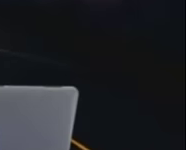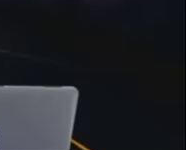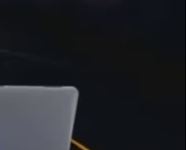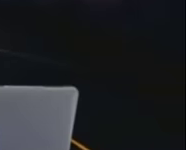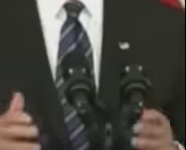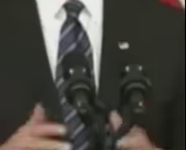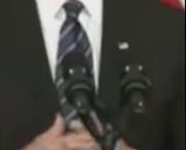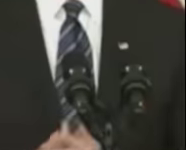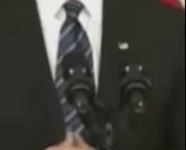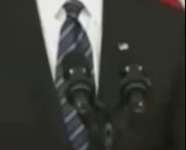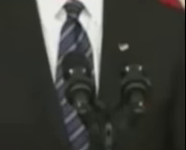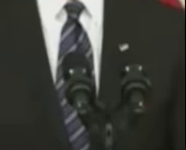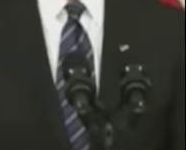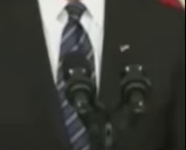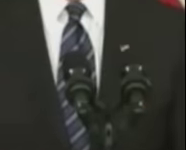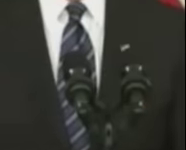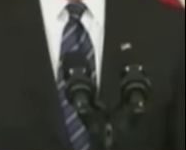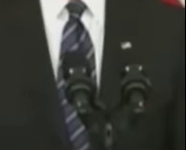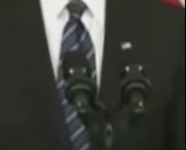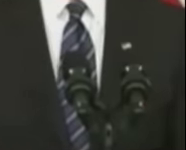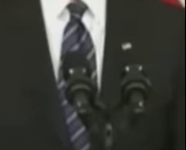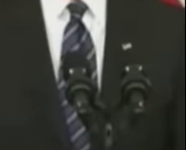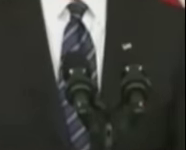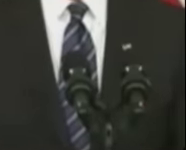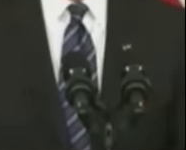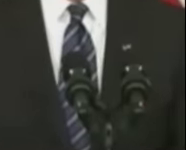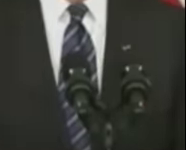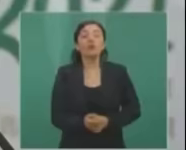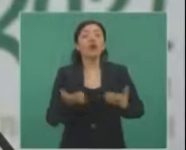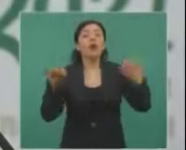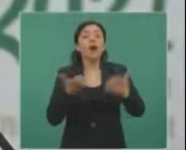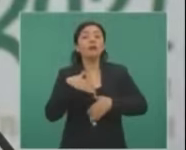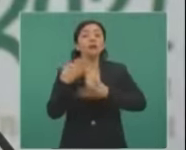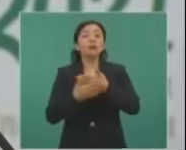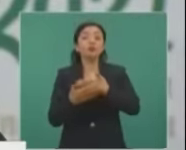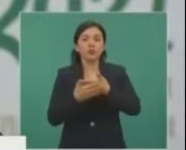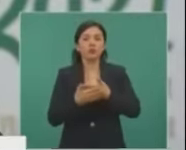los presidentes de México, de Estados Unidos y de Canadá. Se va a llevar a cabo,